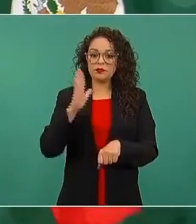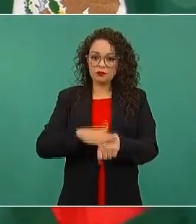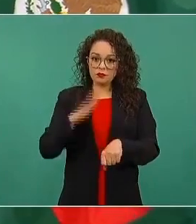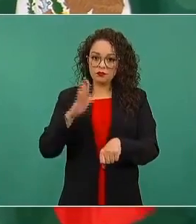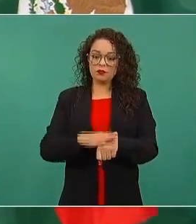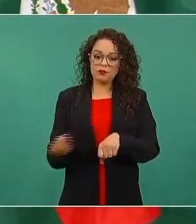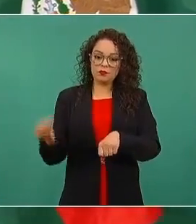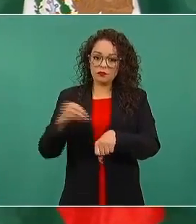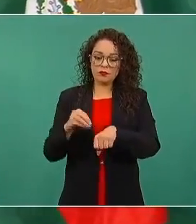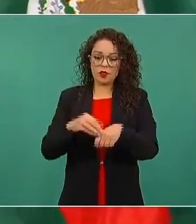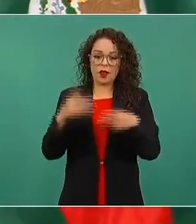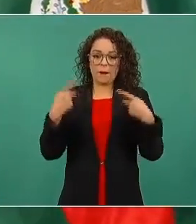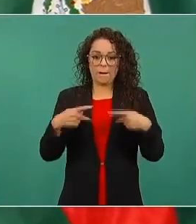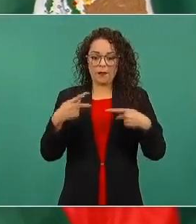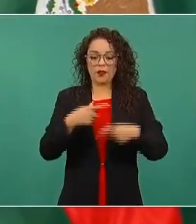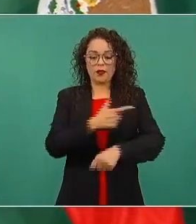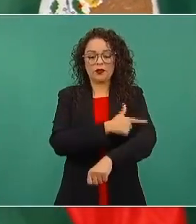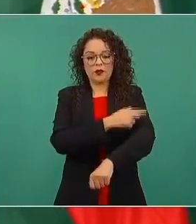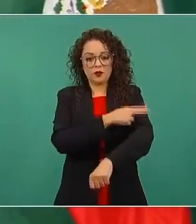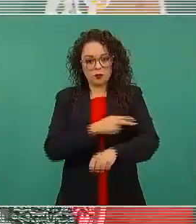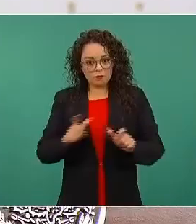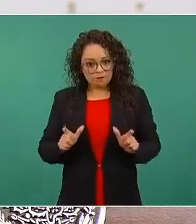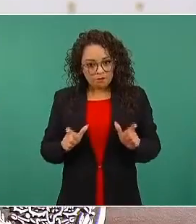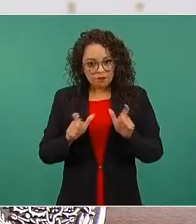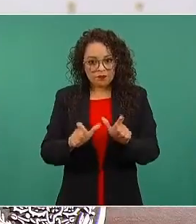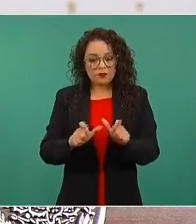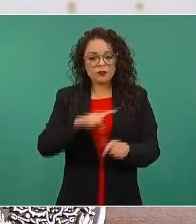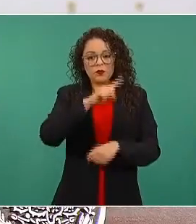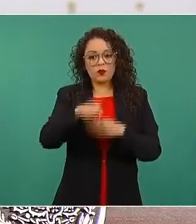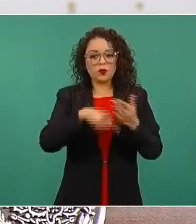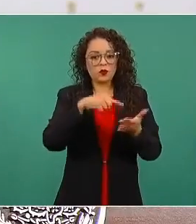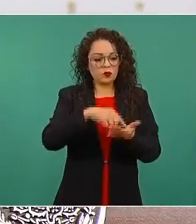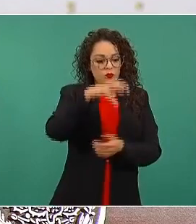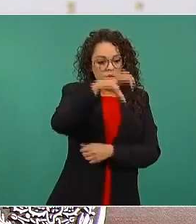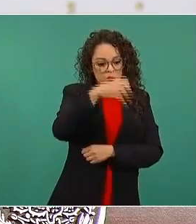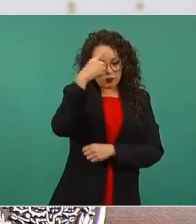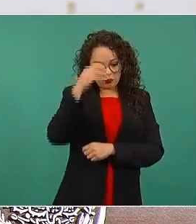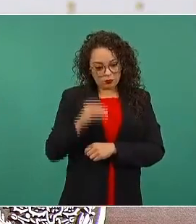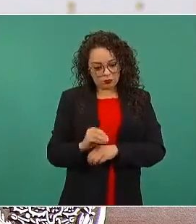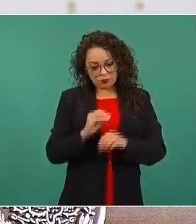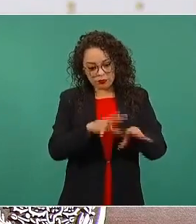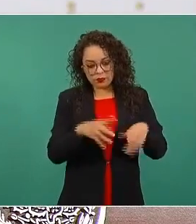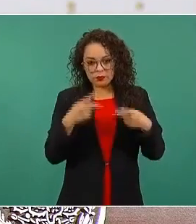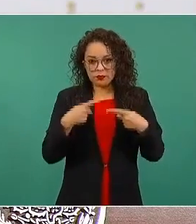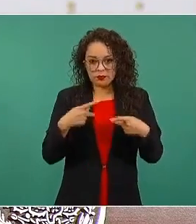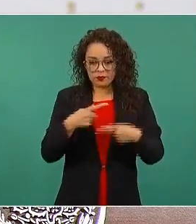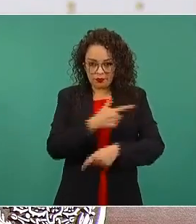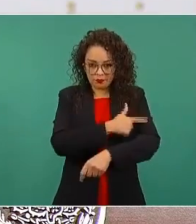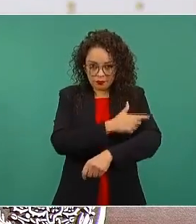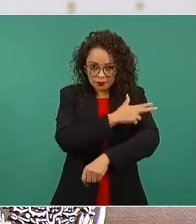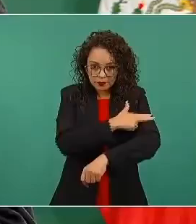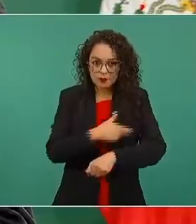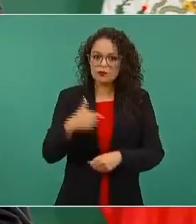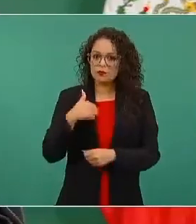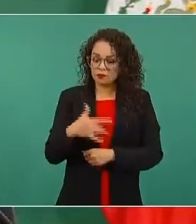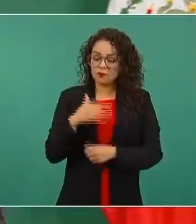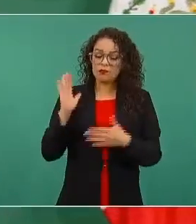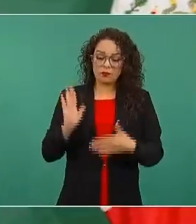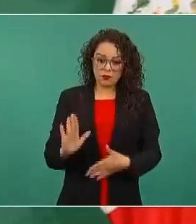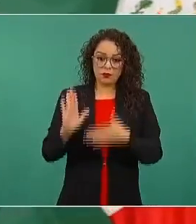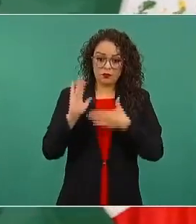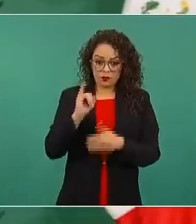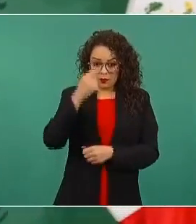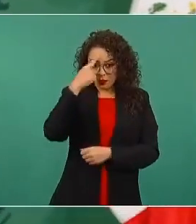Nacional, instalaciones. Estamos comprometidos para garantizar la paz